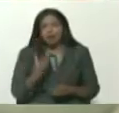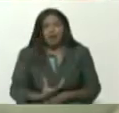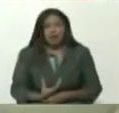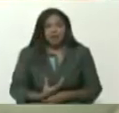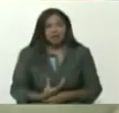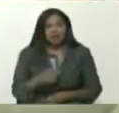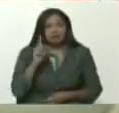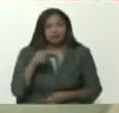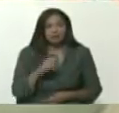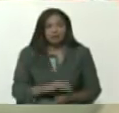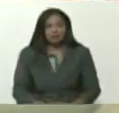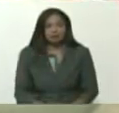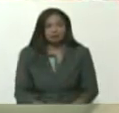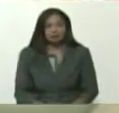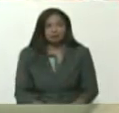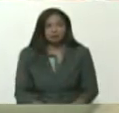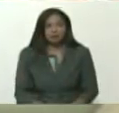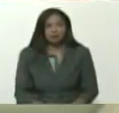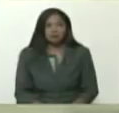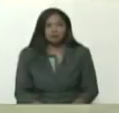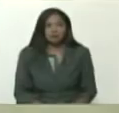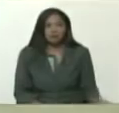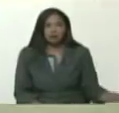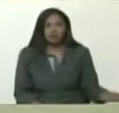Marcelo Galvis. Adelante, compañero alcalde.